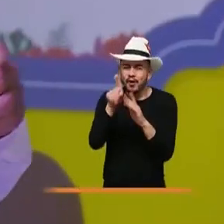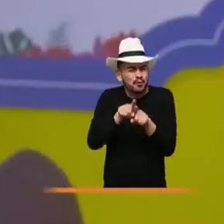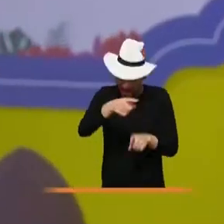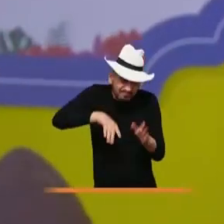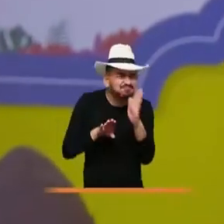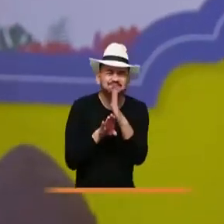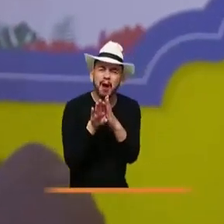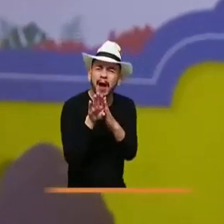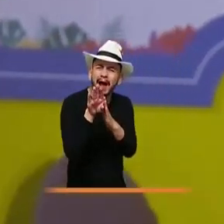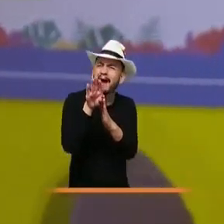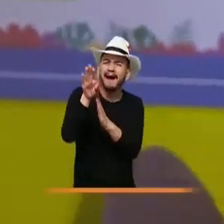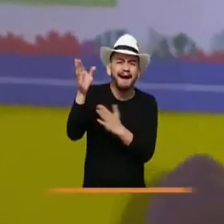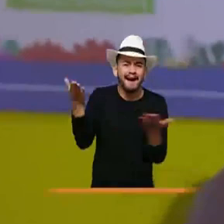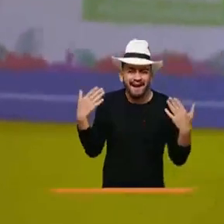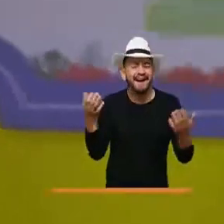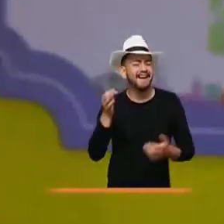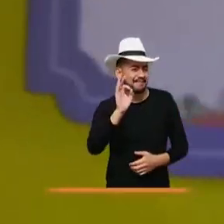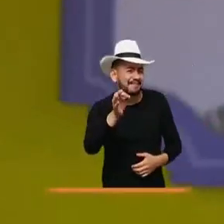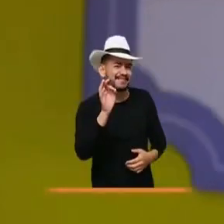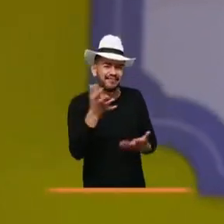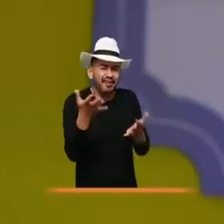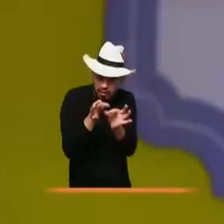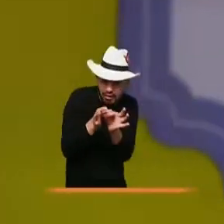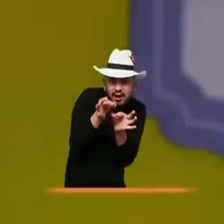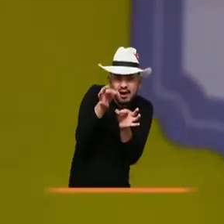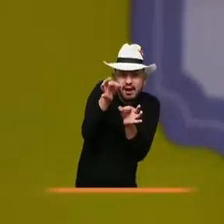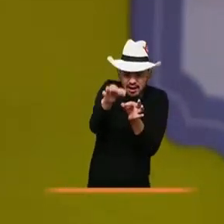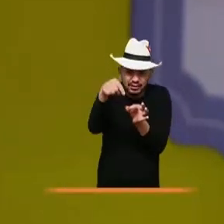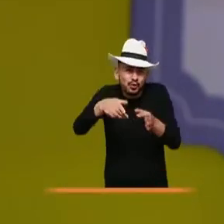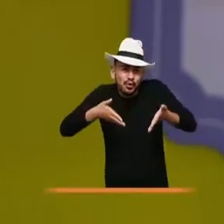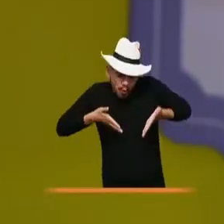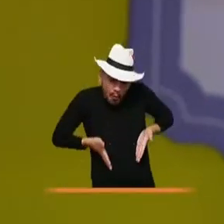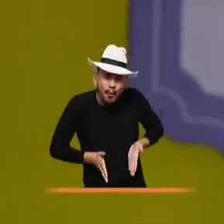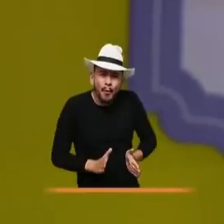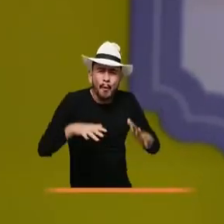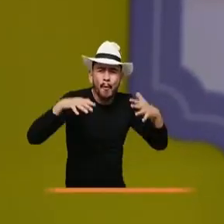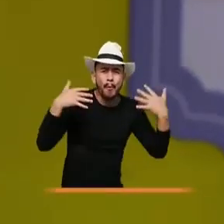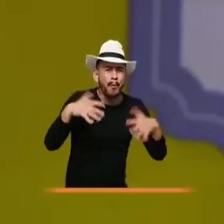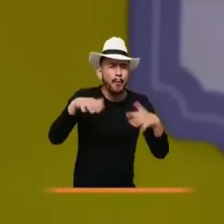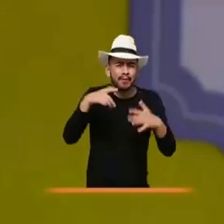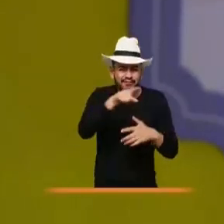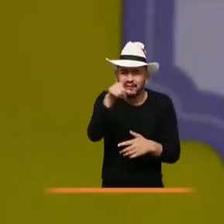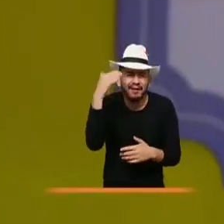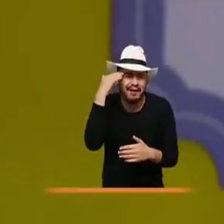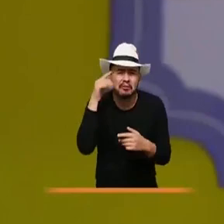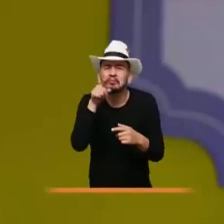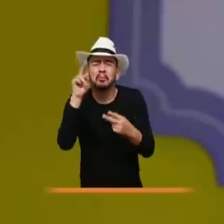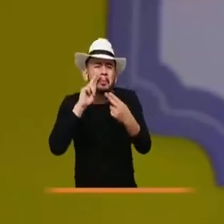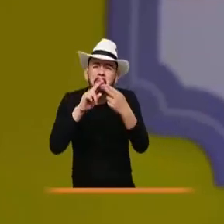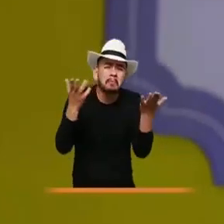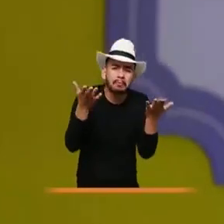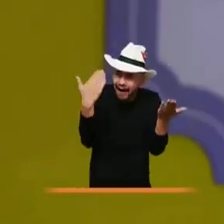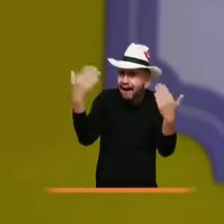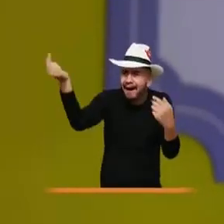así sea un granadino santuario no mar en ello la ciudad y